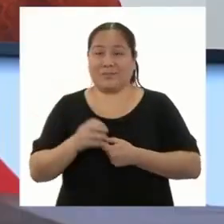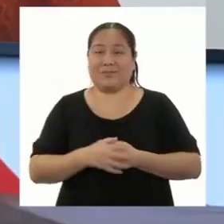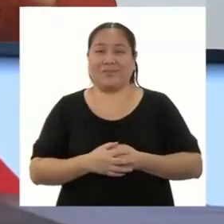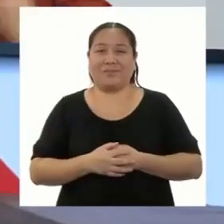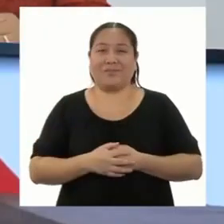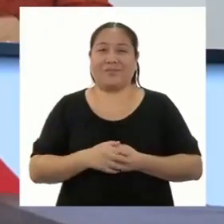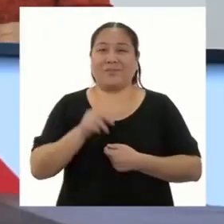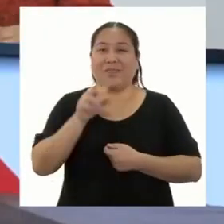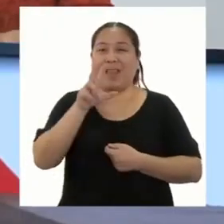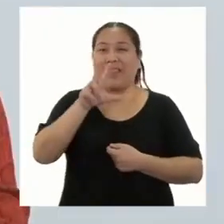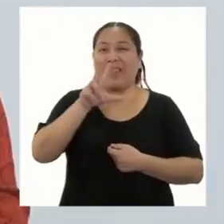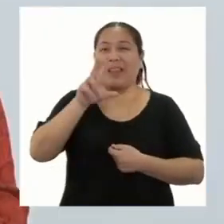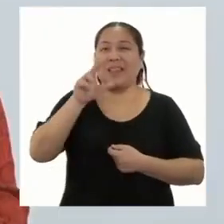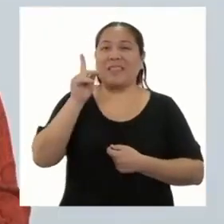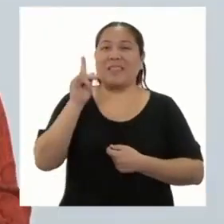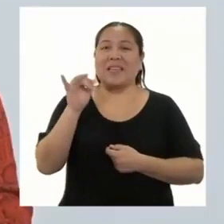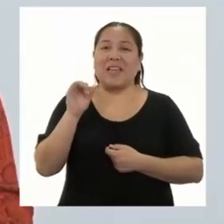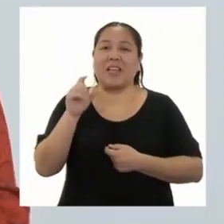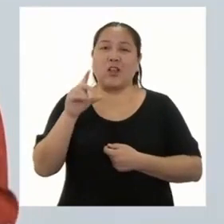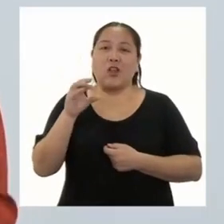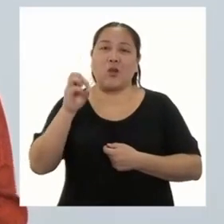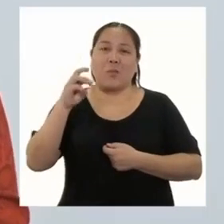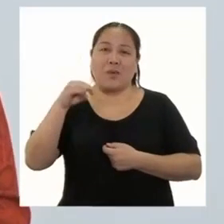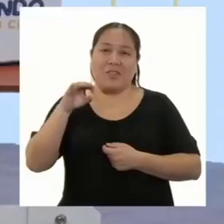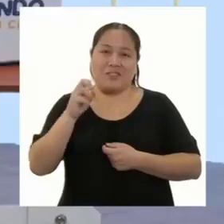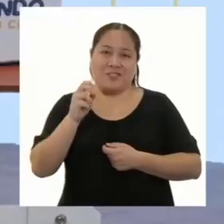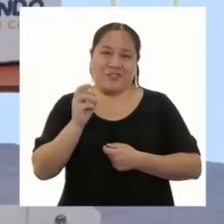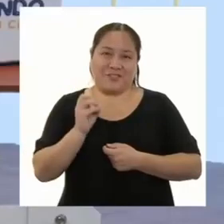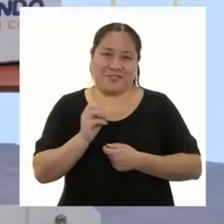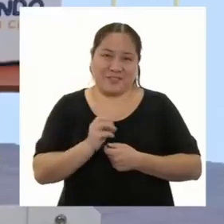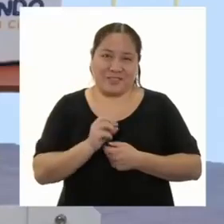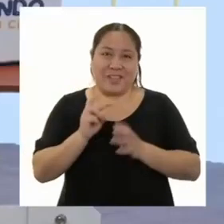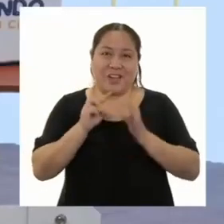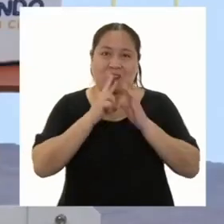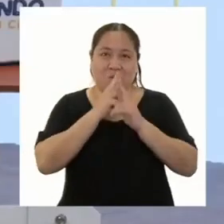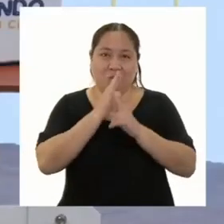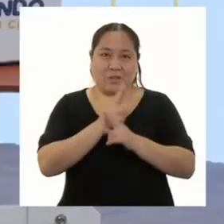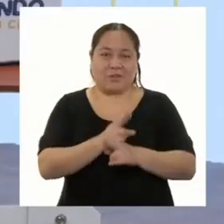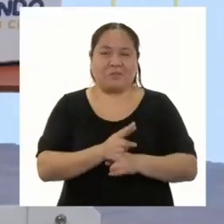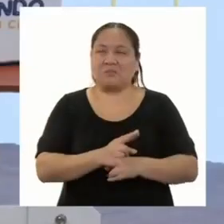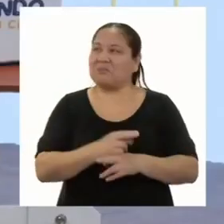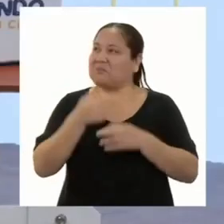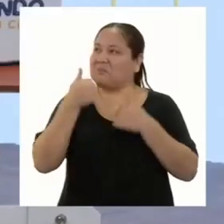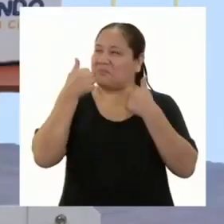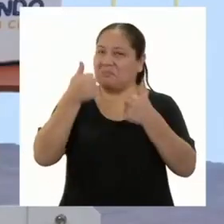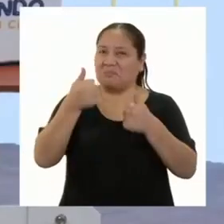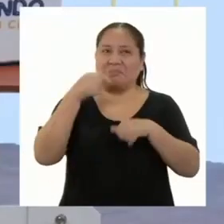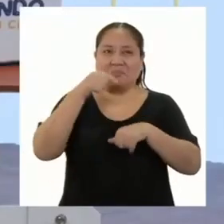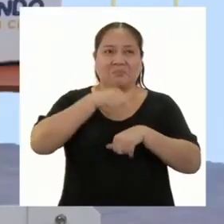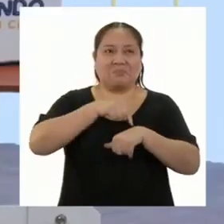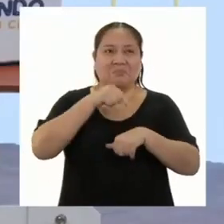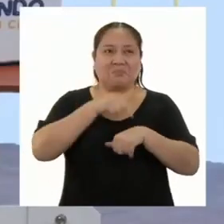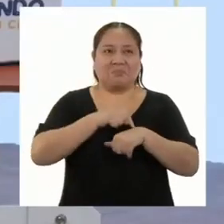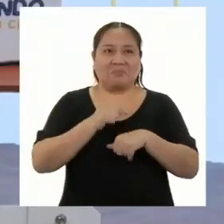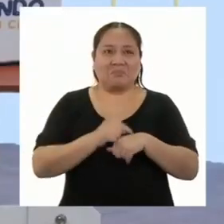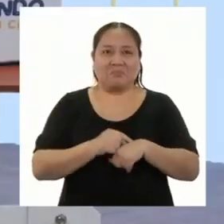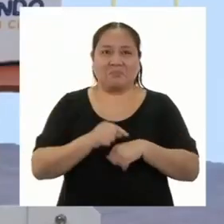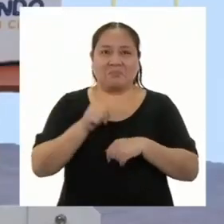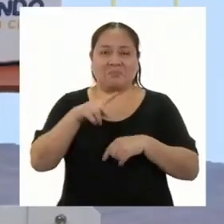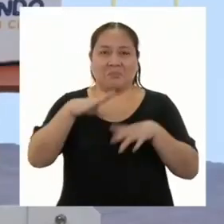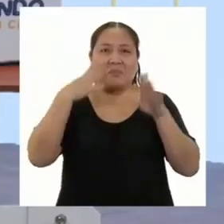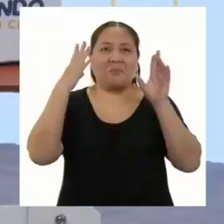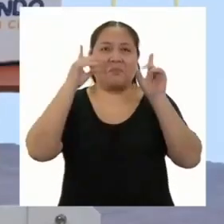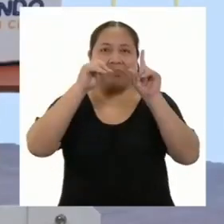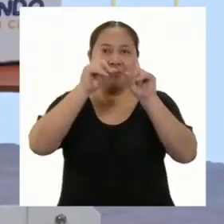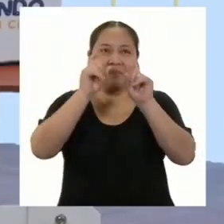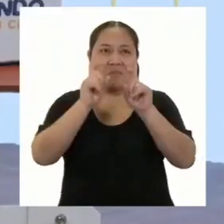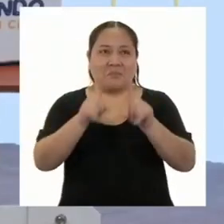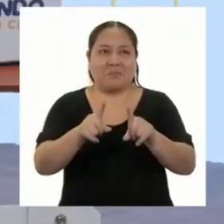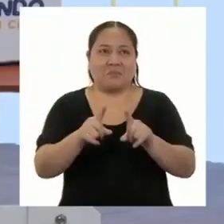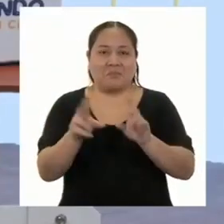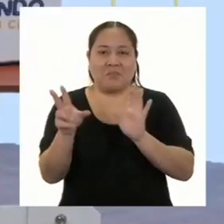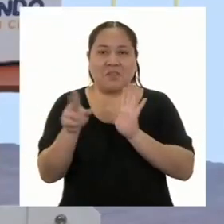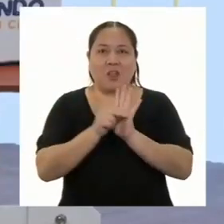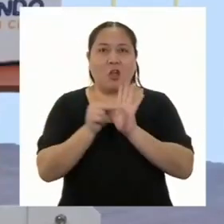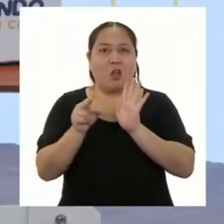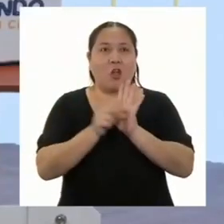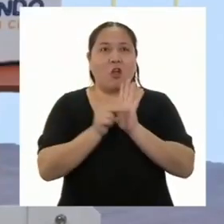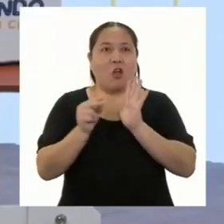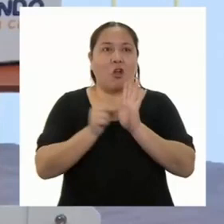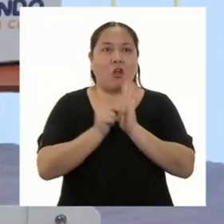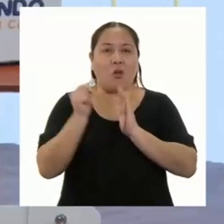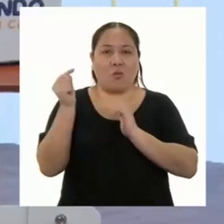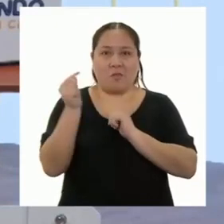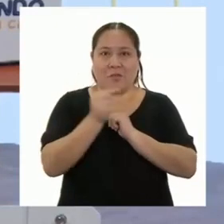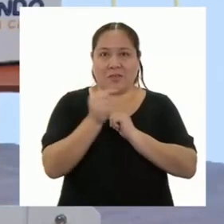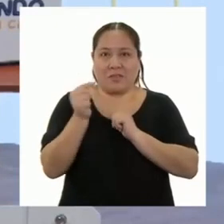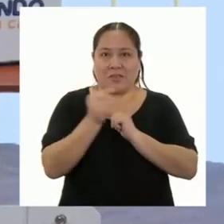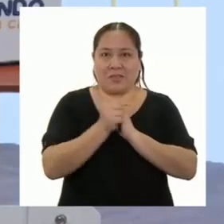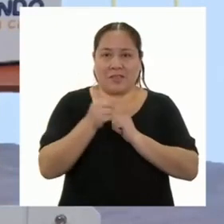Muy bien, Rodrigo, ya la tienes. Creo que este es un buen momento para preguntarle sobre la fotocopia de la